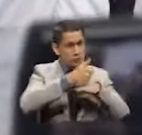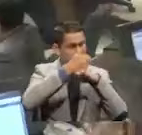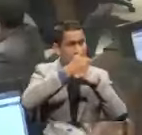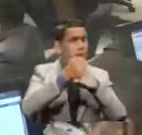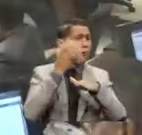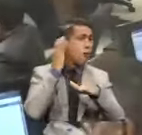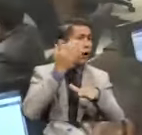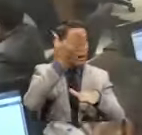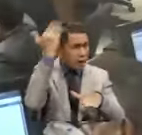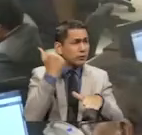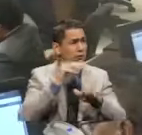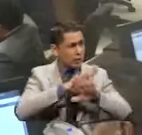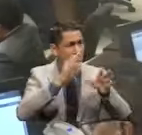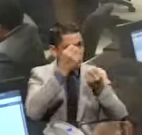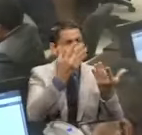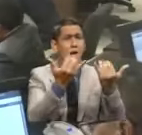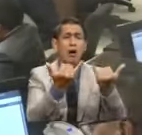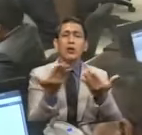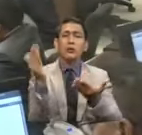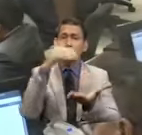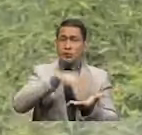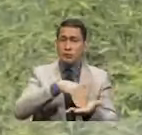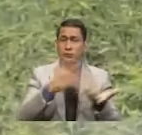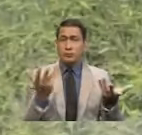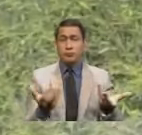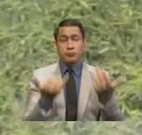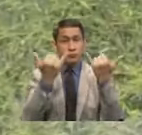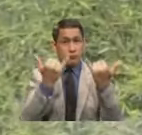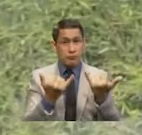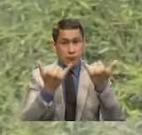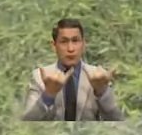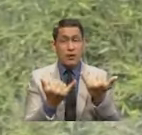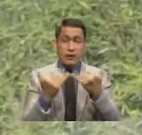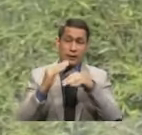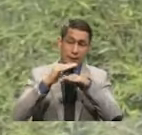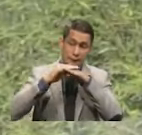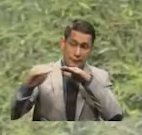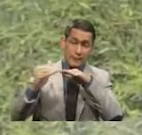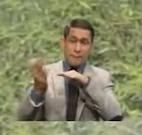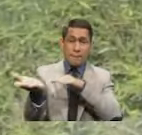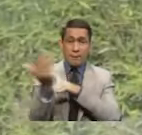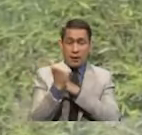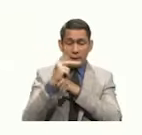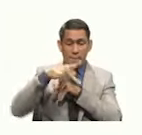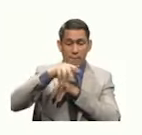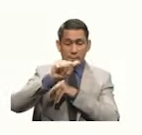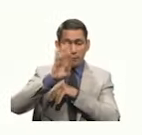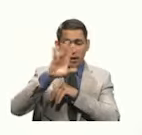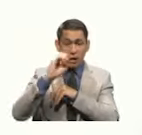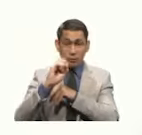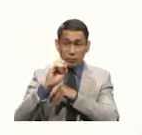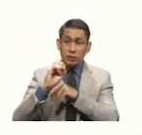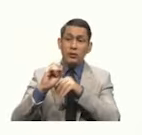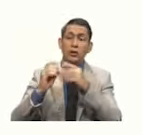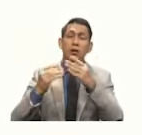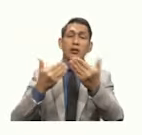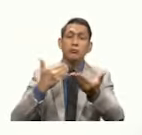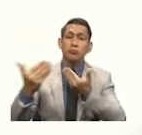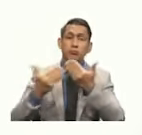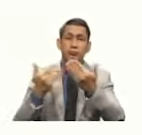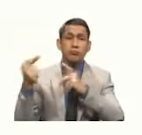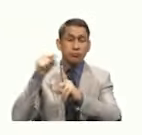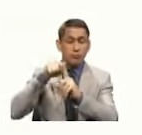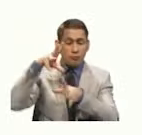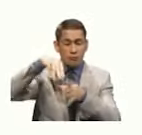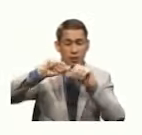comisión especial que investigue el caso Purga. Solicitan la comparecencia del ex asambleísta detenido Pablo M. Y al ser consultado se aceptarán que su compañero Ronnie Aliaga también